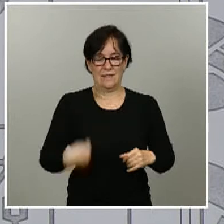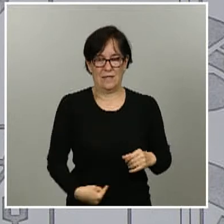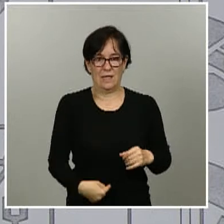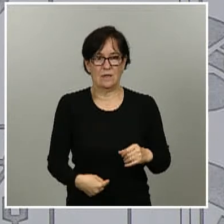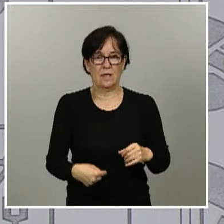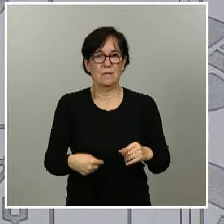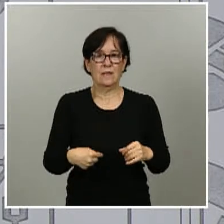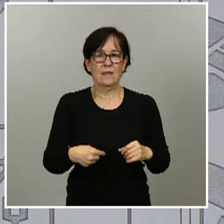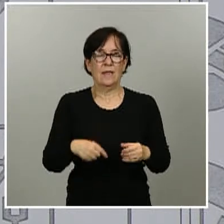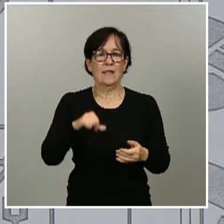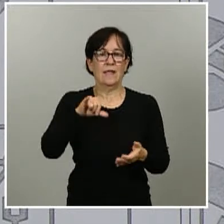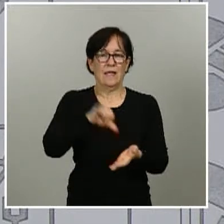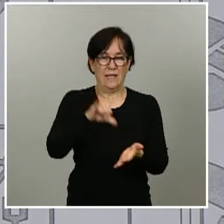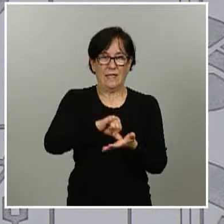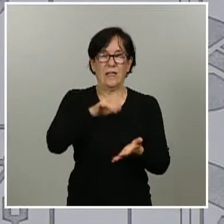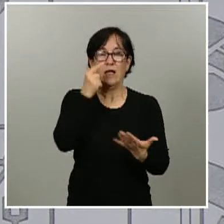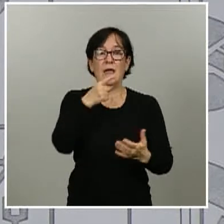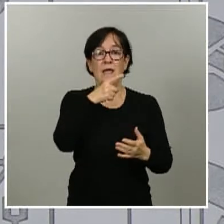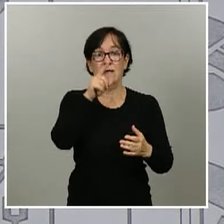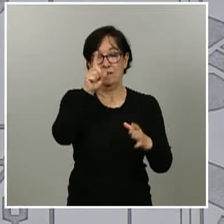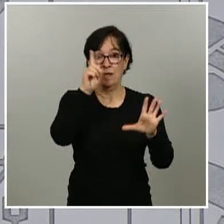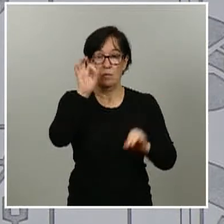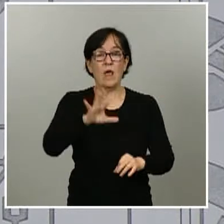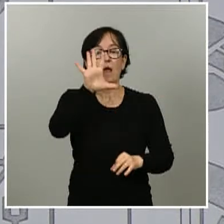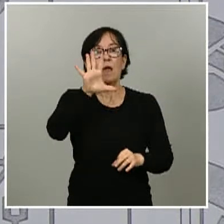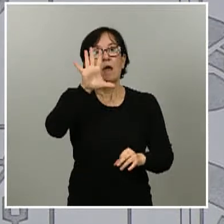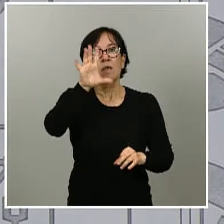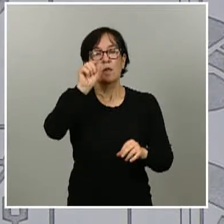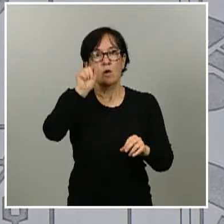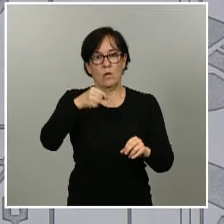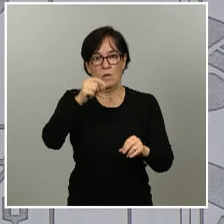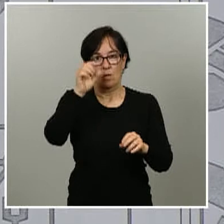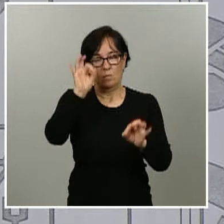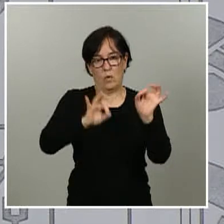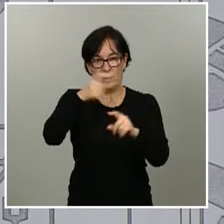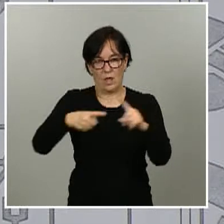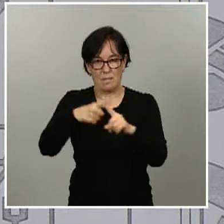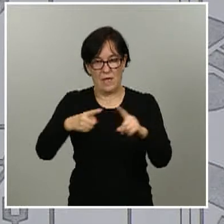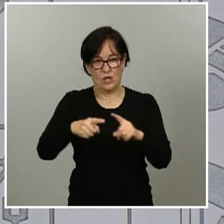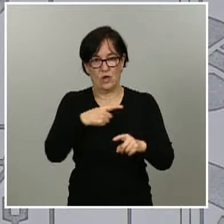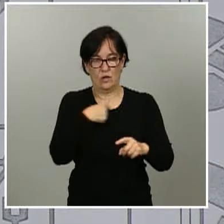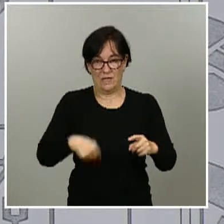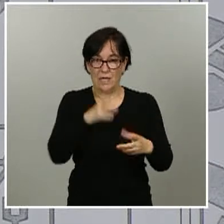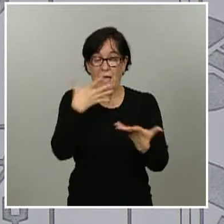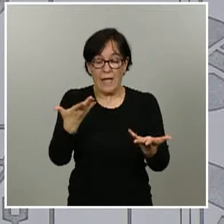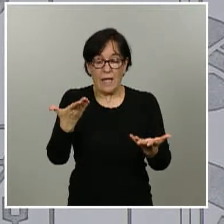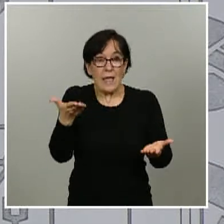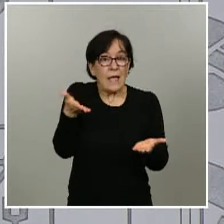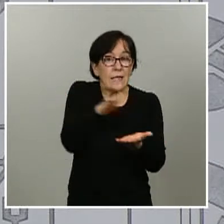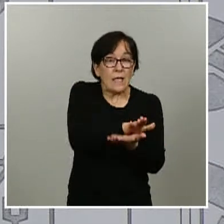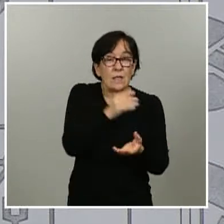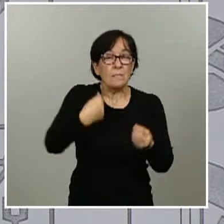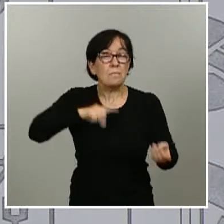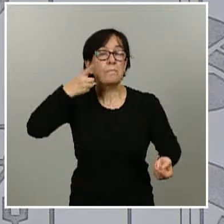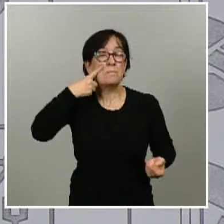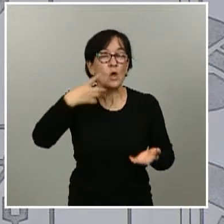Irán tiene un 6%, China un 5,5%. Es decir, la letalidad que se plantea, si detectamos todos